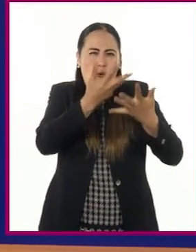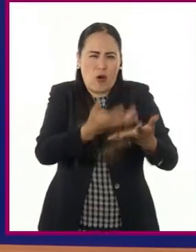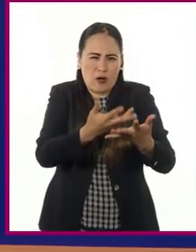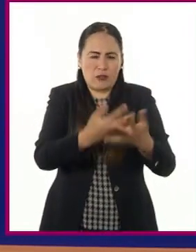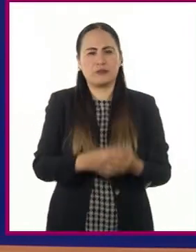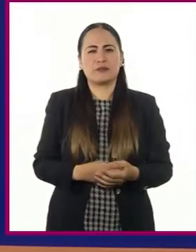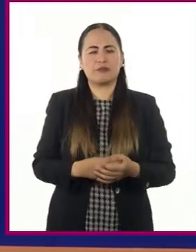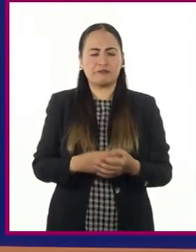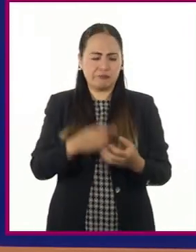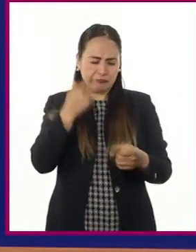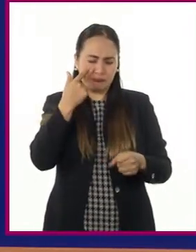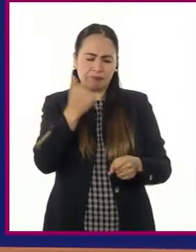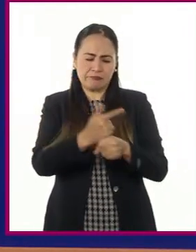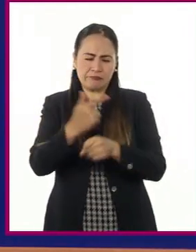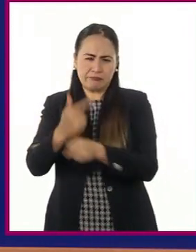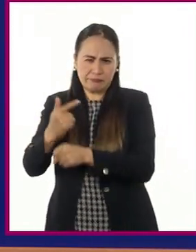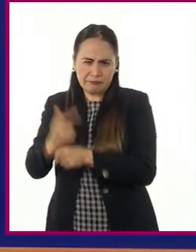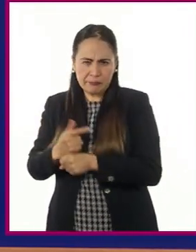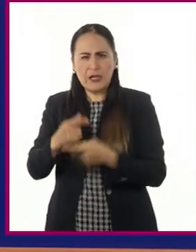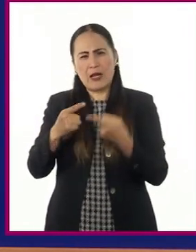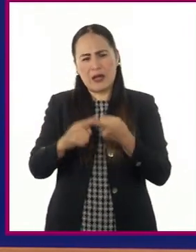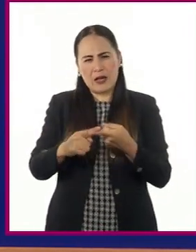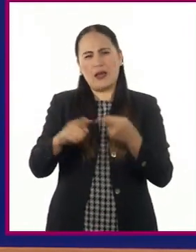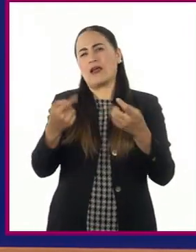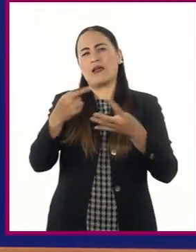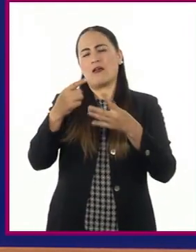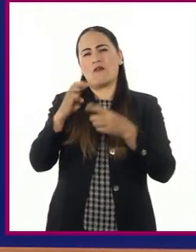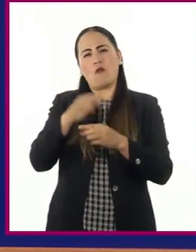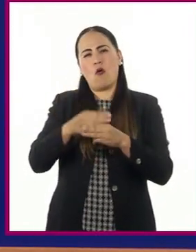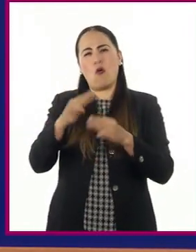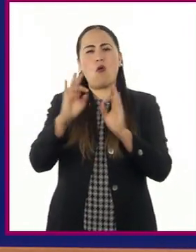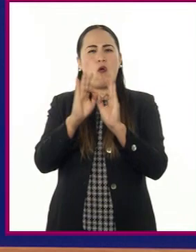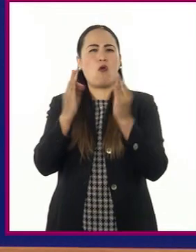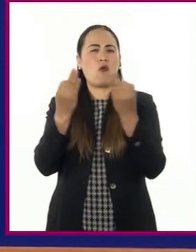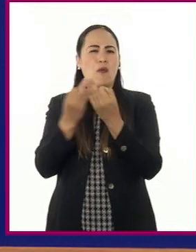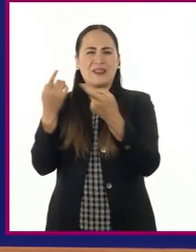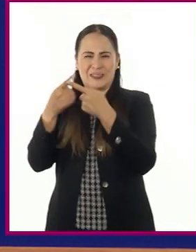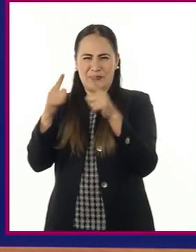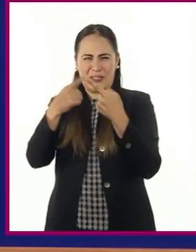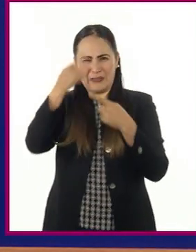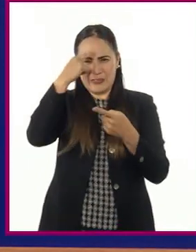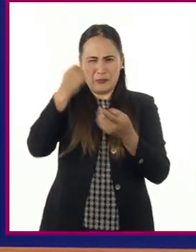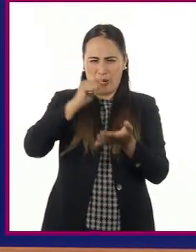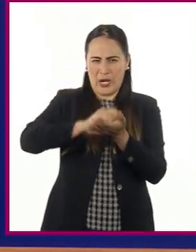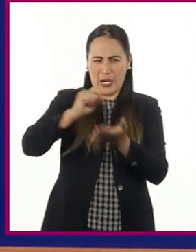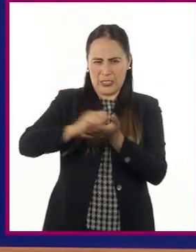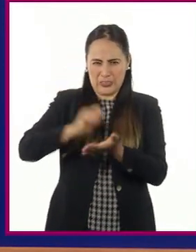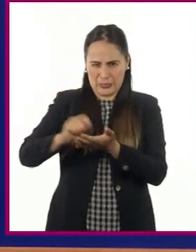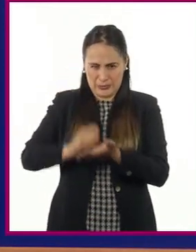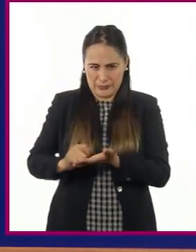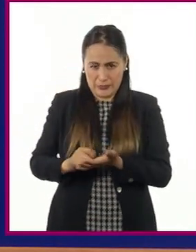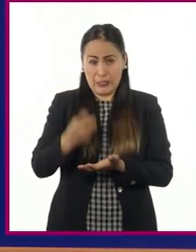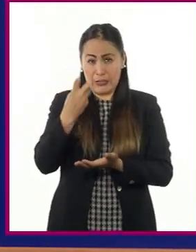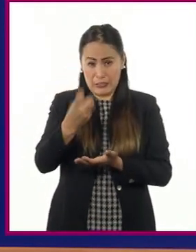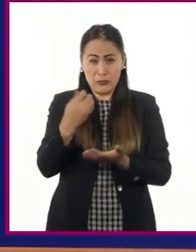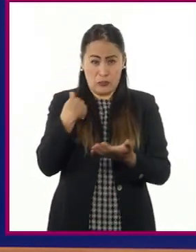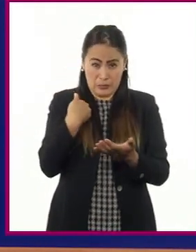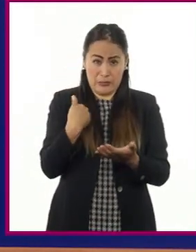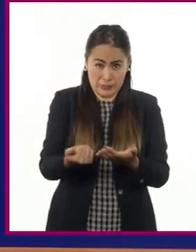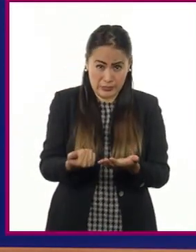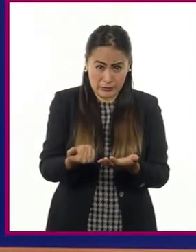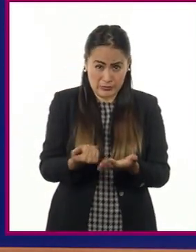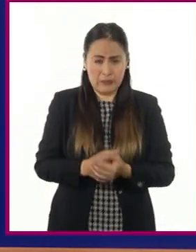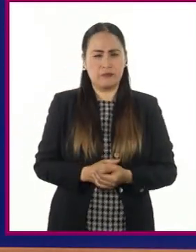e interpretación de las figuras retóricas, pues no solo ayudan a comprender mejor cómo está